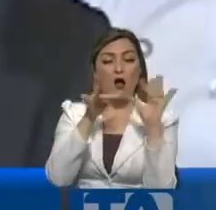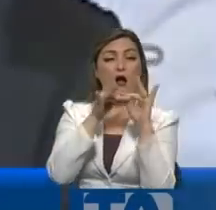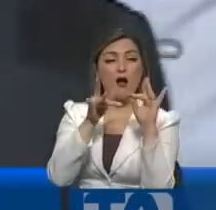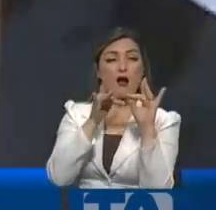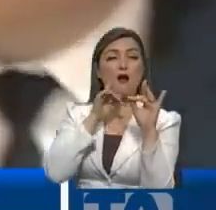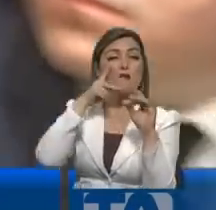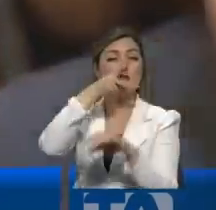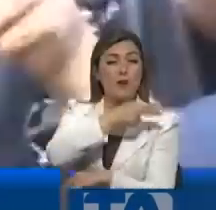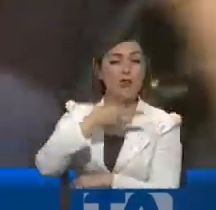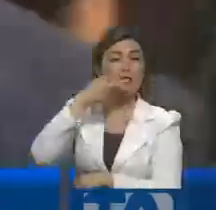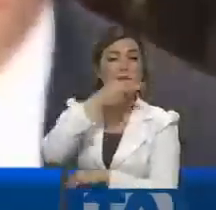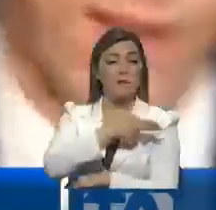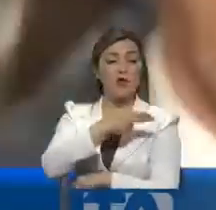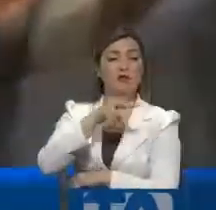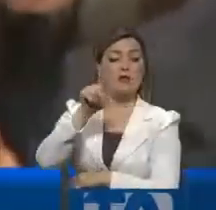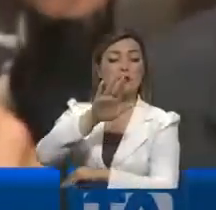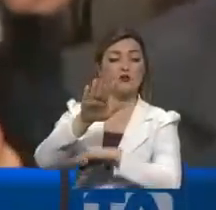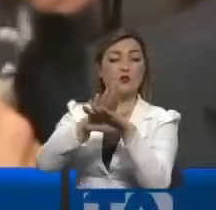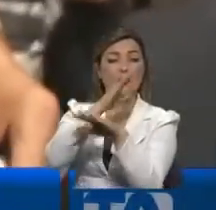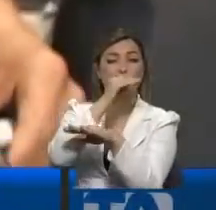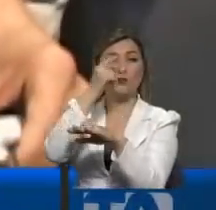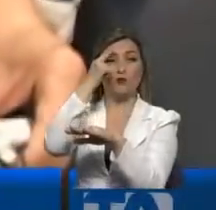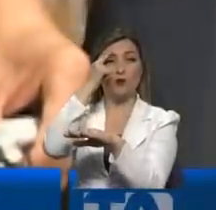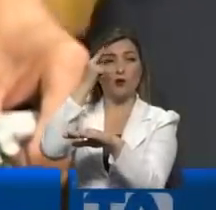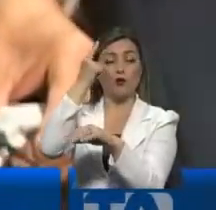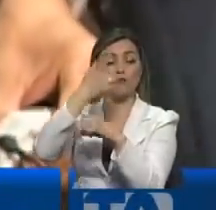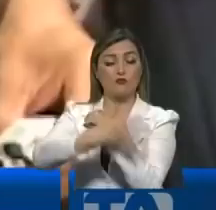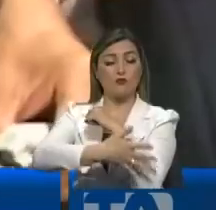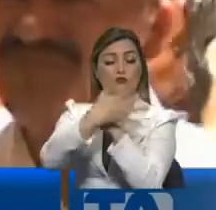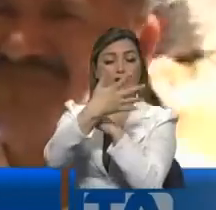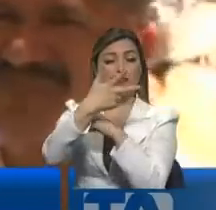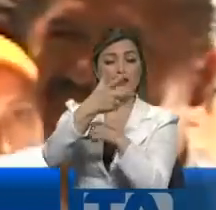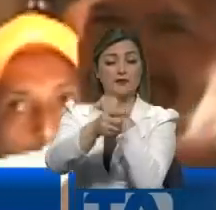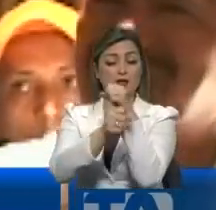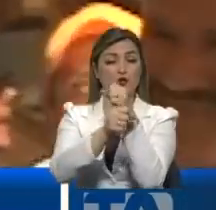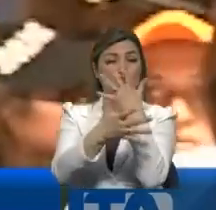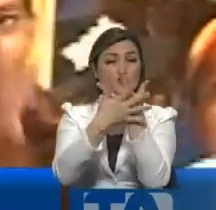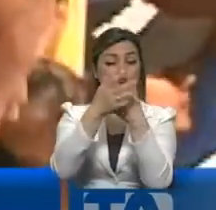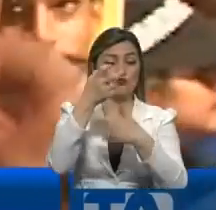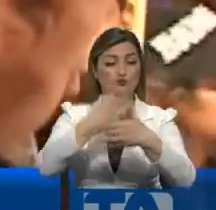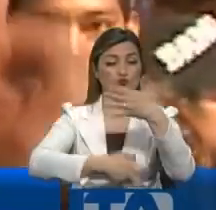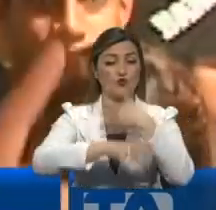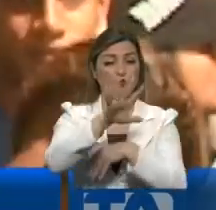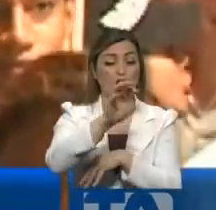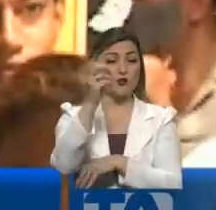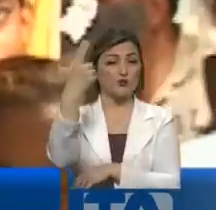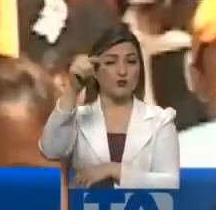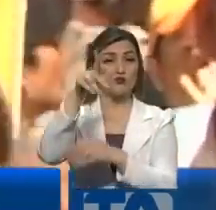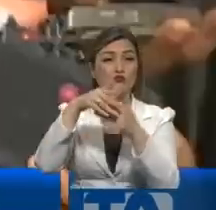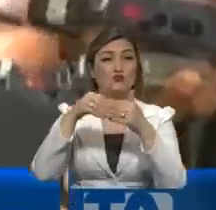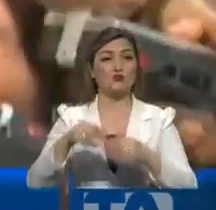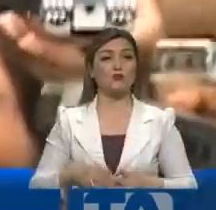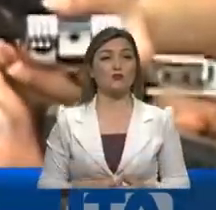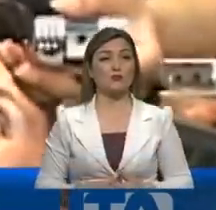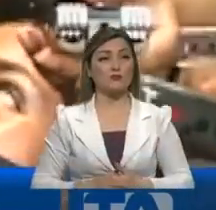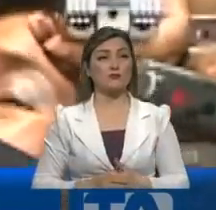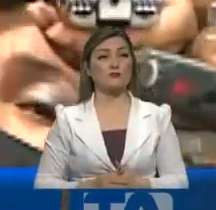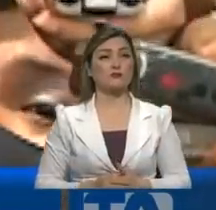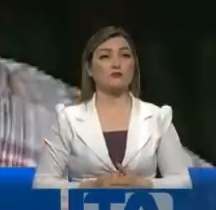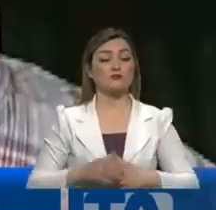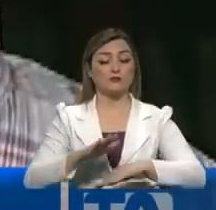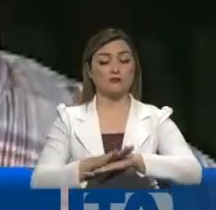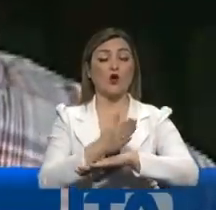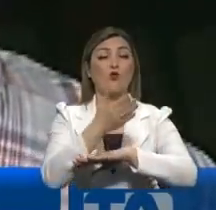graves. Se resolvió una sentencia de 3 años de prisión para cada uno y una multa de 40 millones de dólares. El